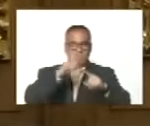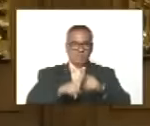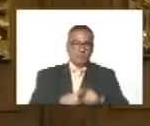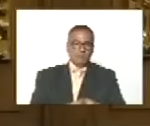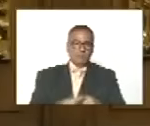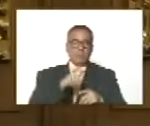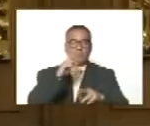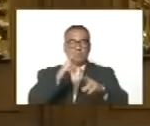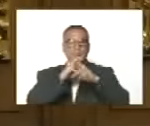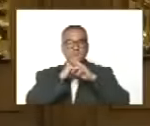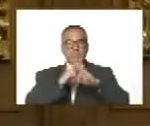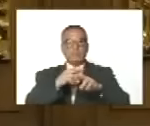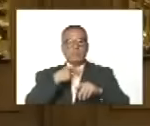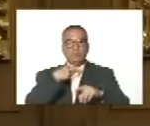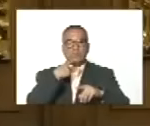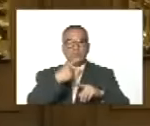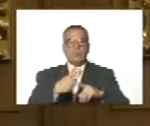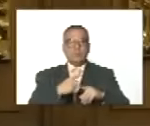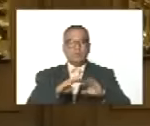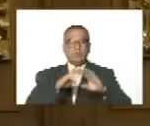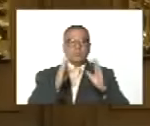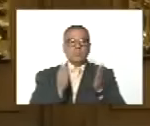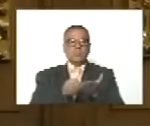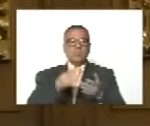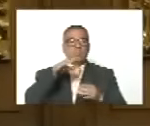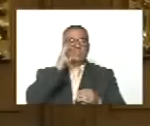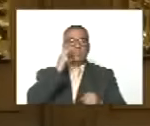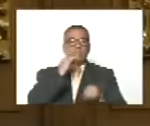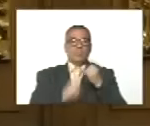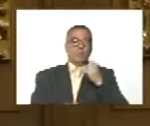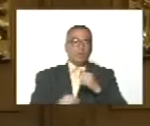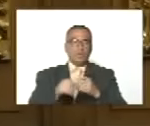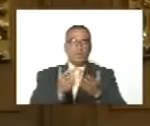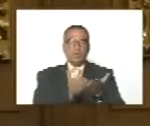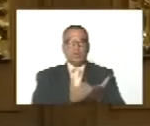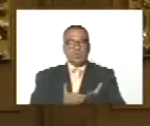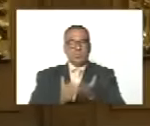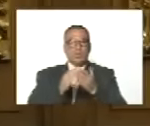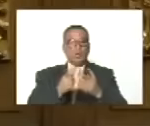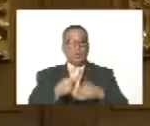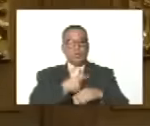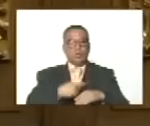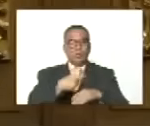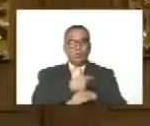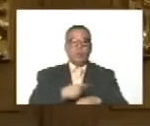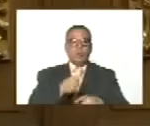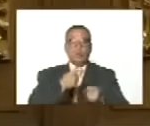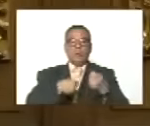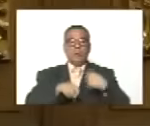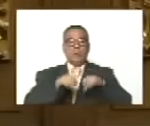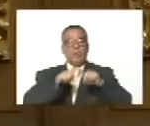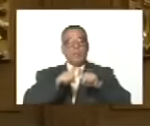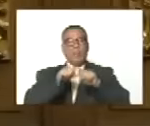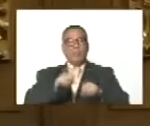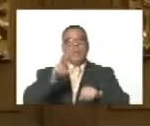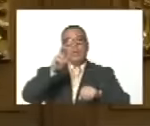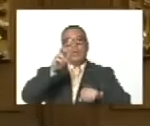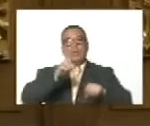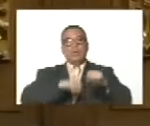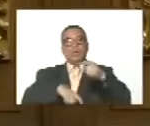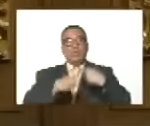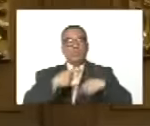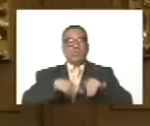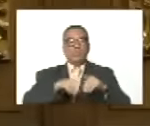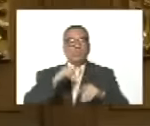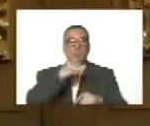para responder, como dijo el Foro Mundial del Café en sus últimos estudios, hay que buscar nuevos mercados, y el nuevo mercado es el